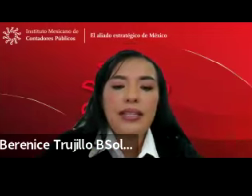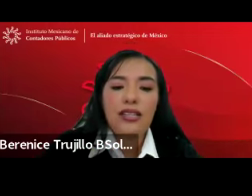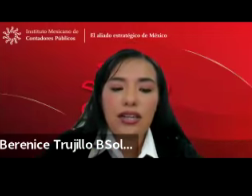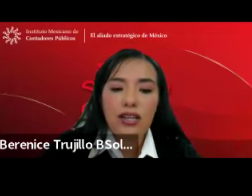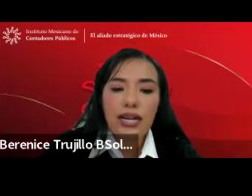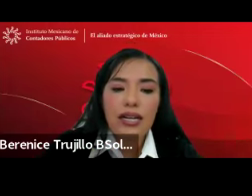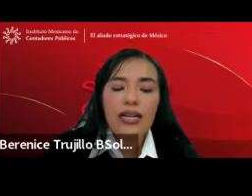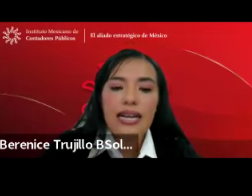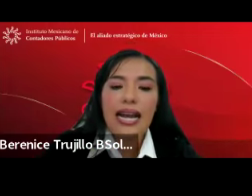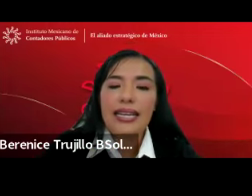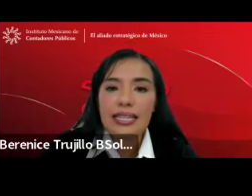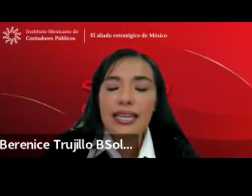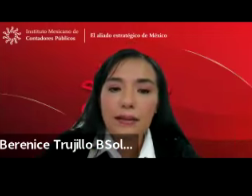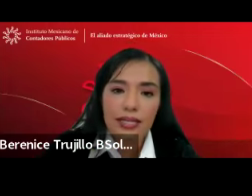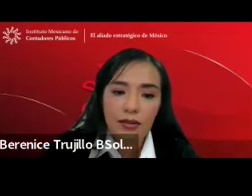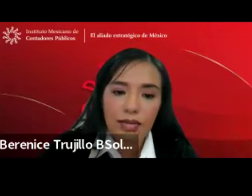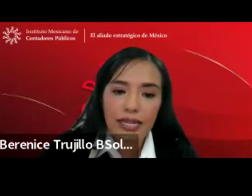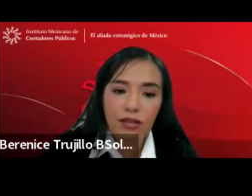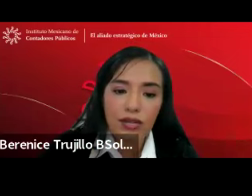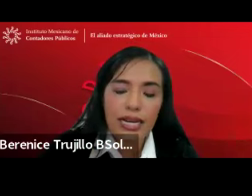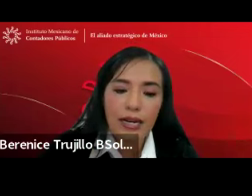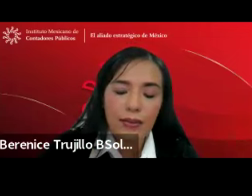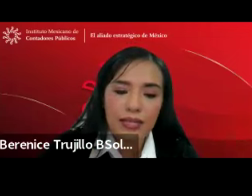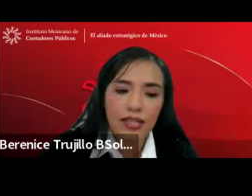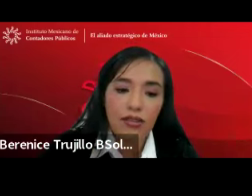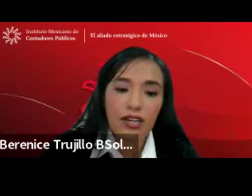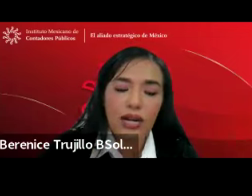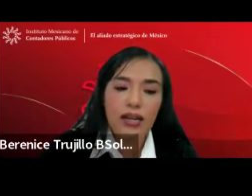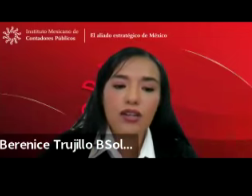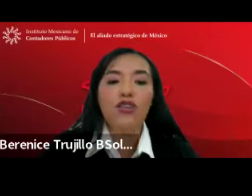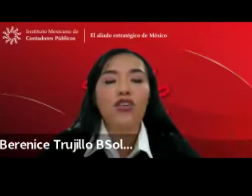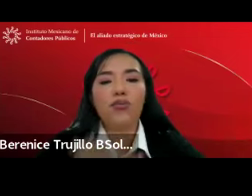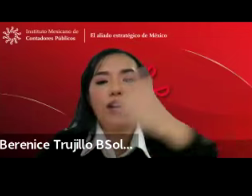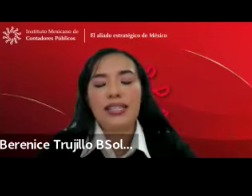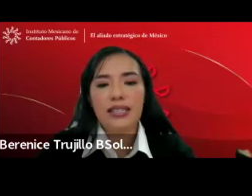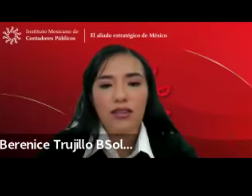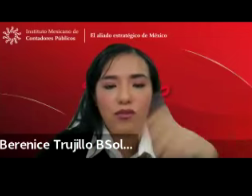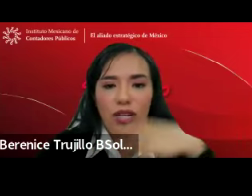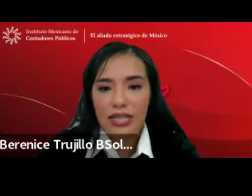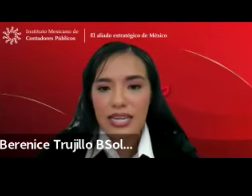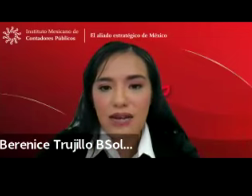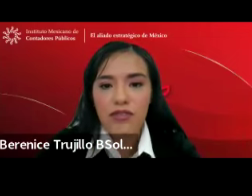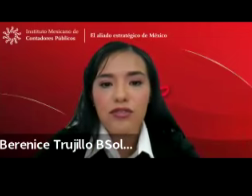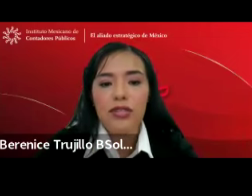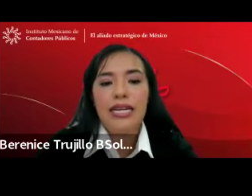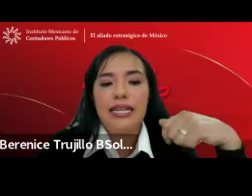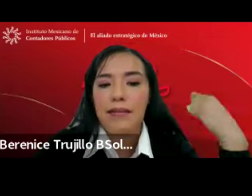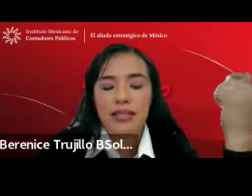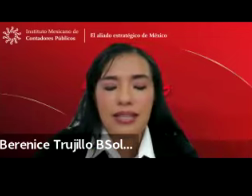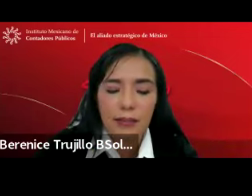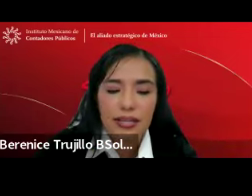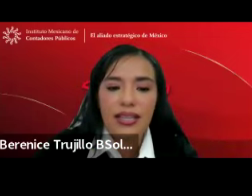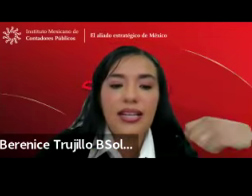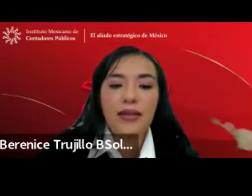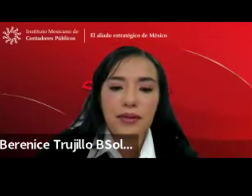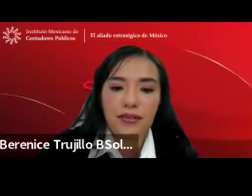la capacitación anual. Aquí sí ya va a ser obligatoria la capacitación anual, no como la teníamos, que nada